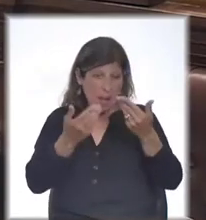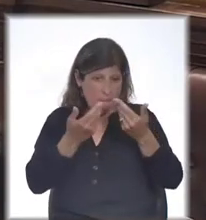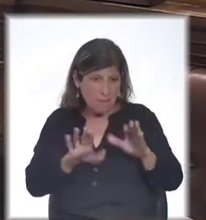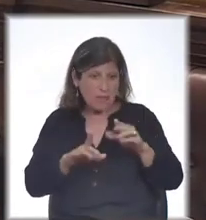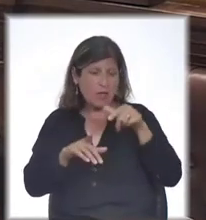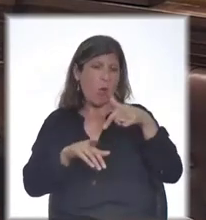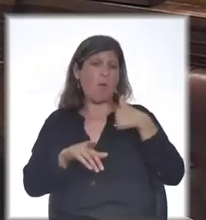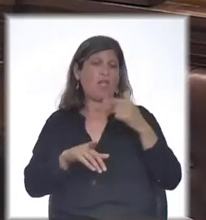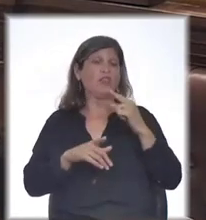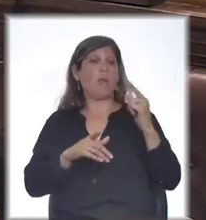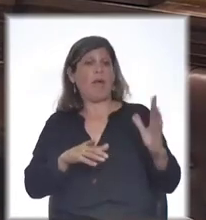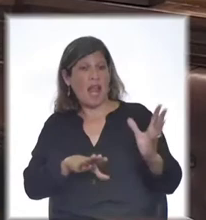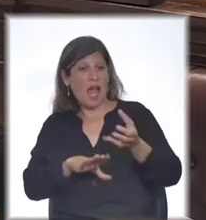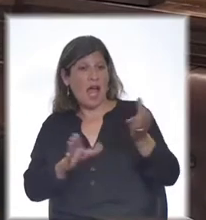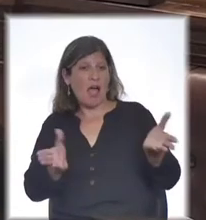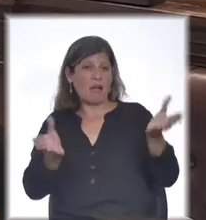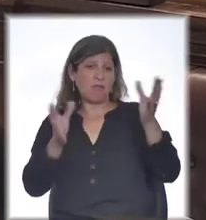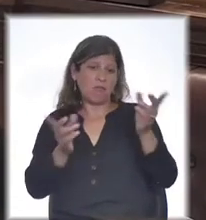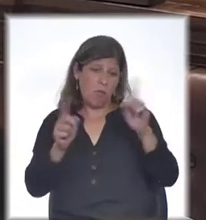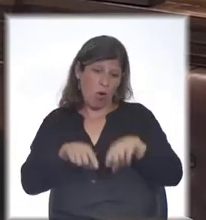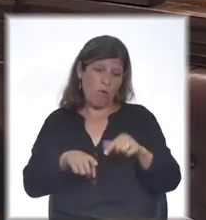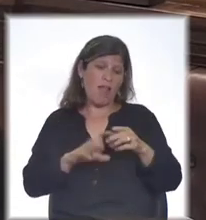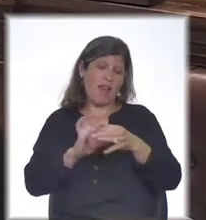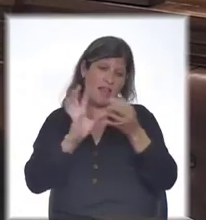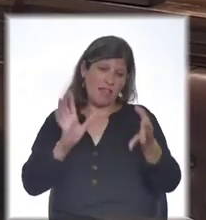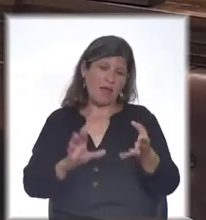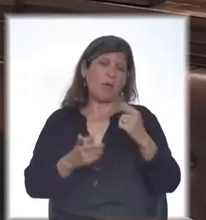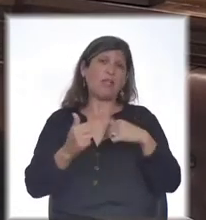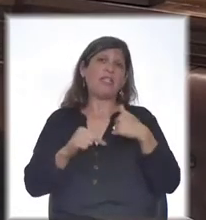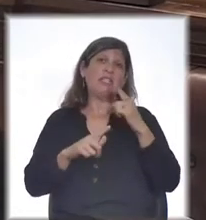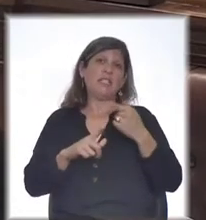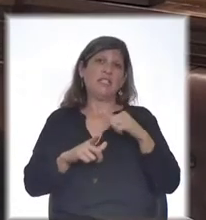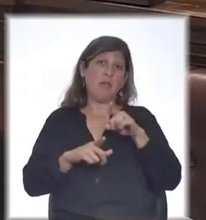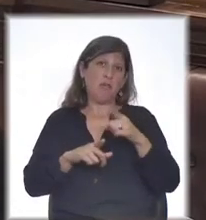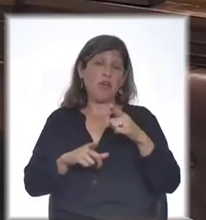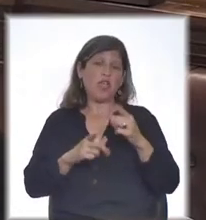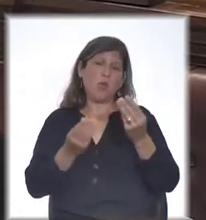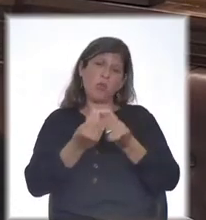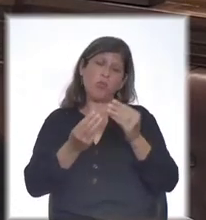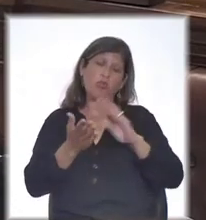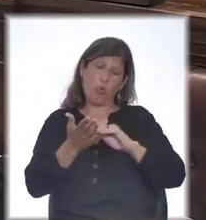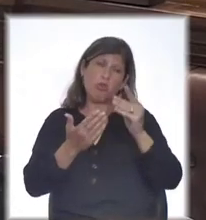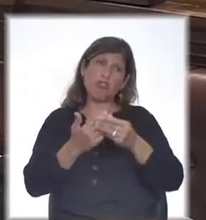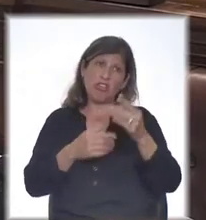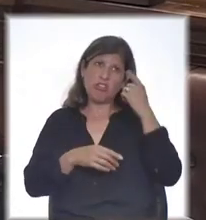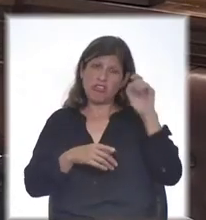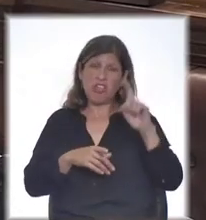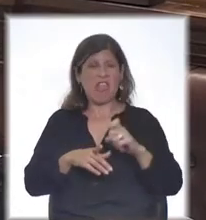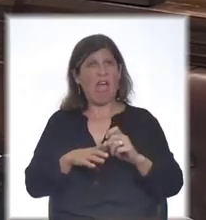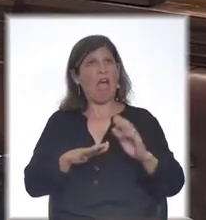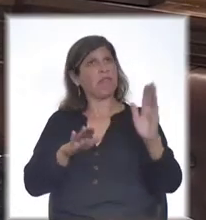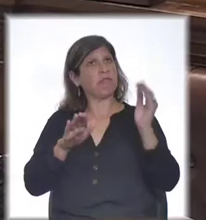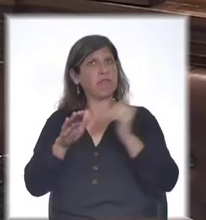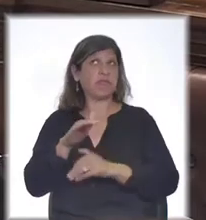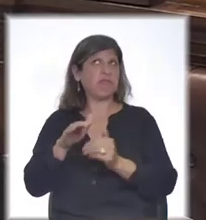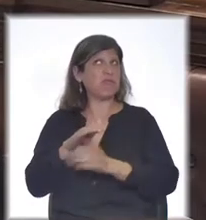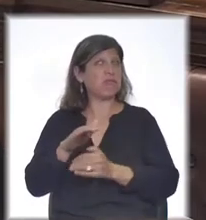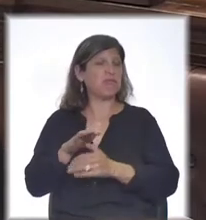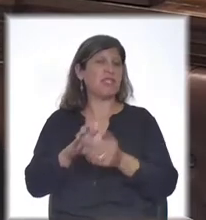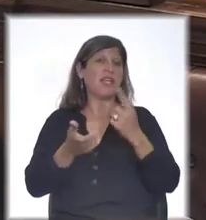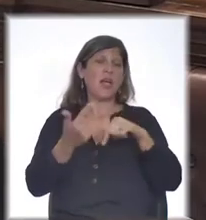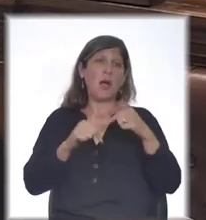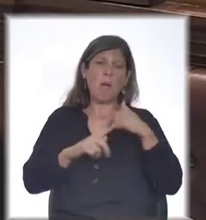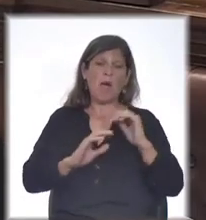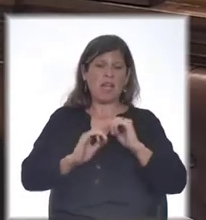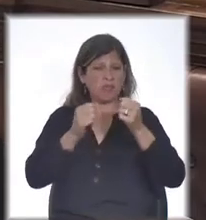recuperación democrática. Fue el entierro de muchos proyectos e ideas, entre ellos la posibilidad de consolidar el